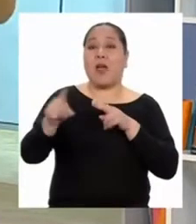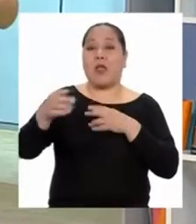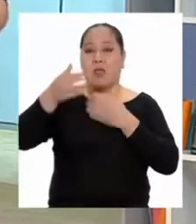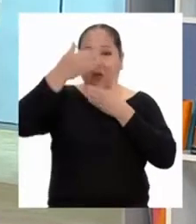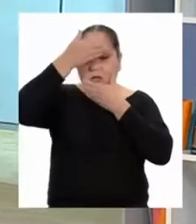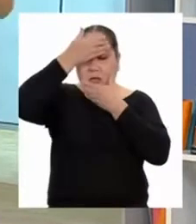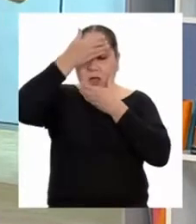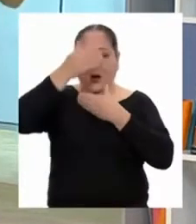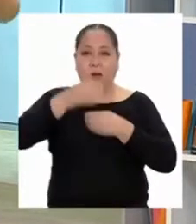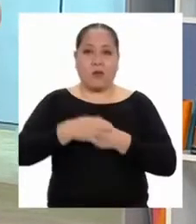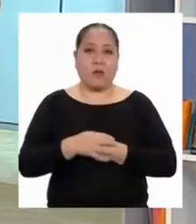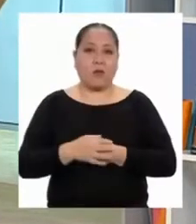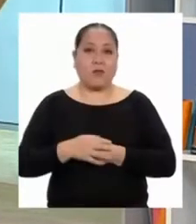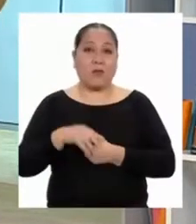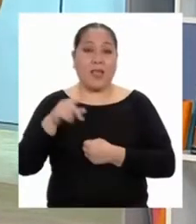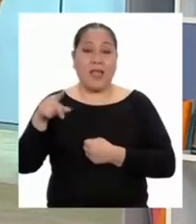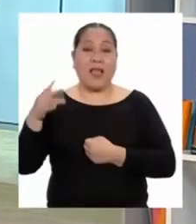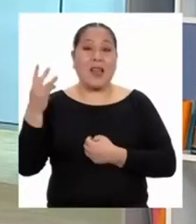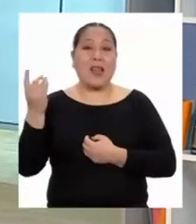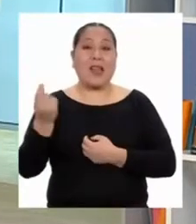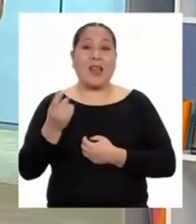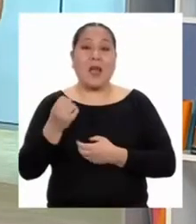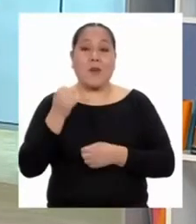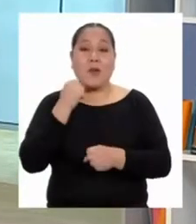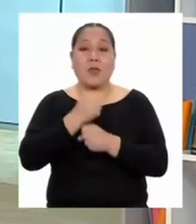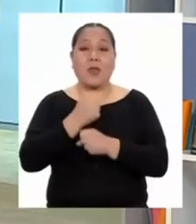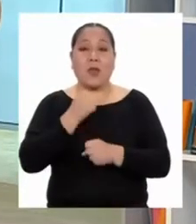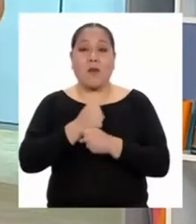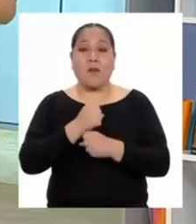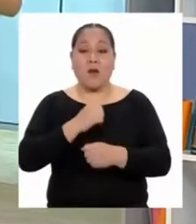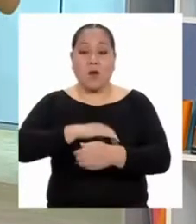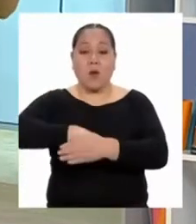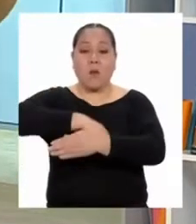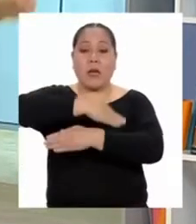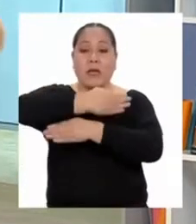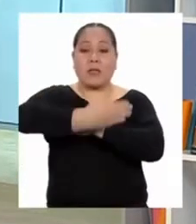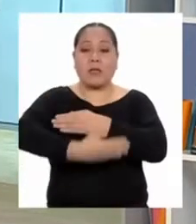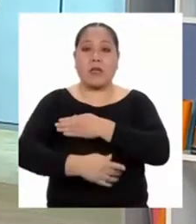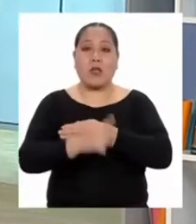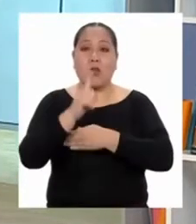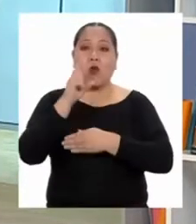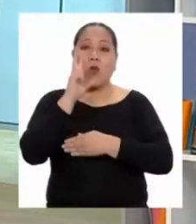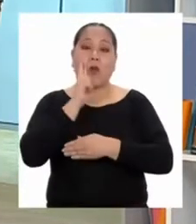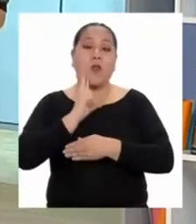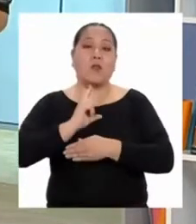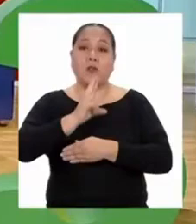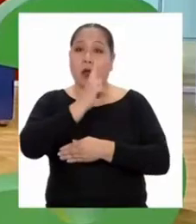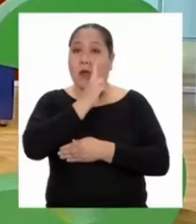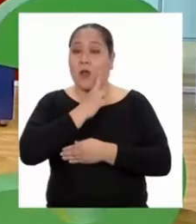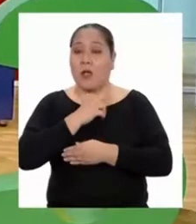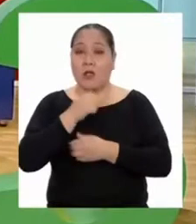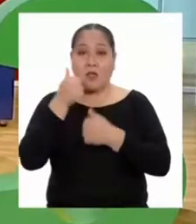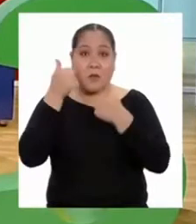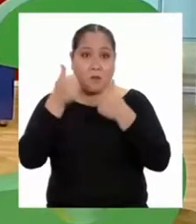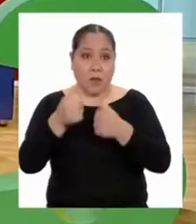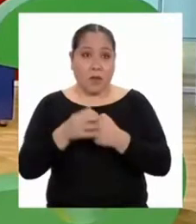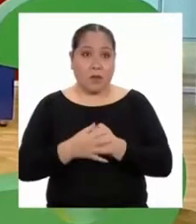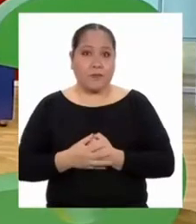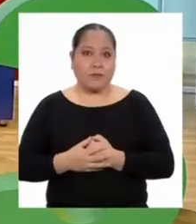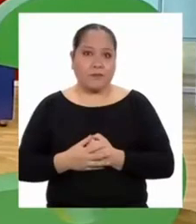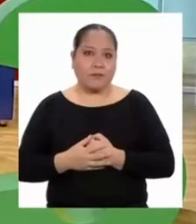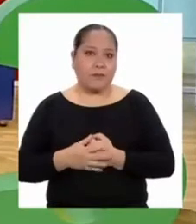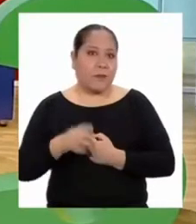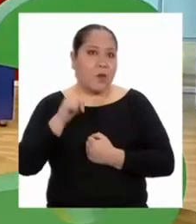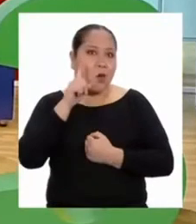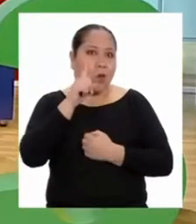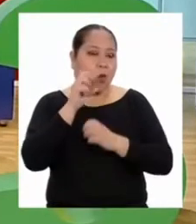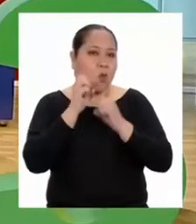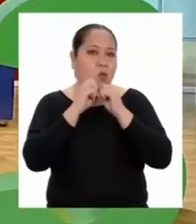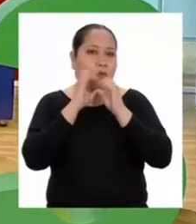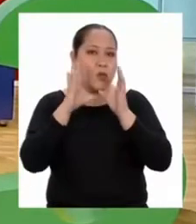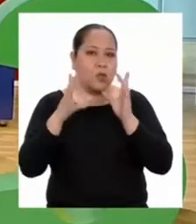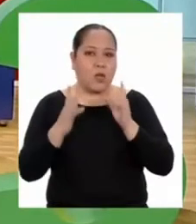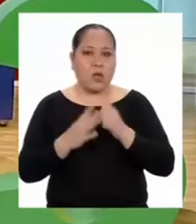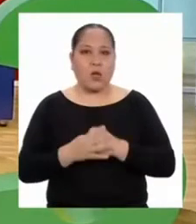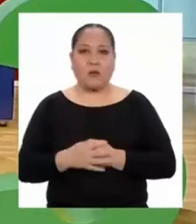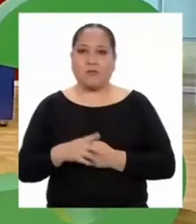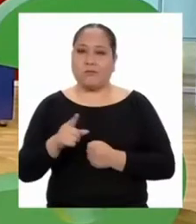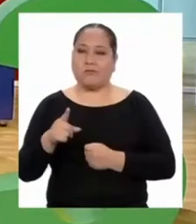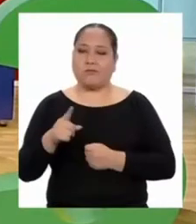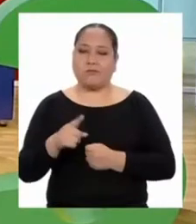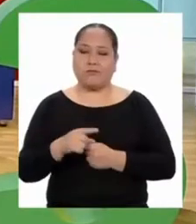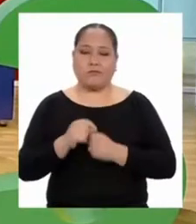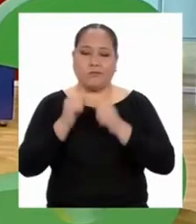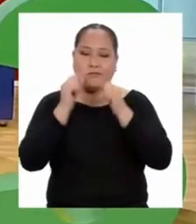consiguió rápidamente trabajo de mesero en un restaurante, y todo iba bien. Hasta que un día se dio con una